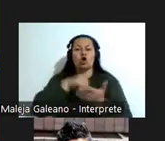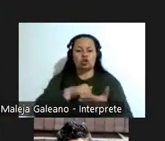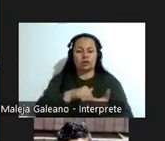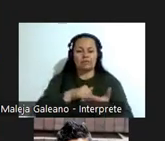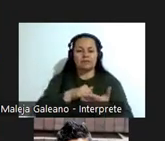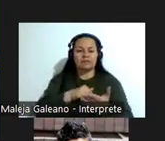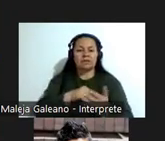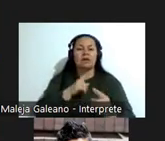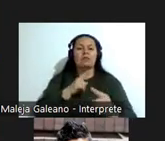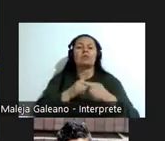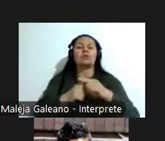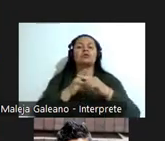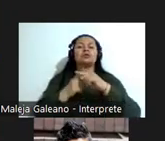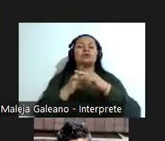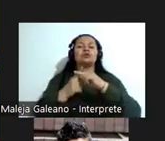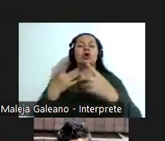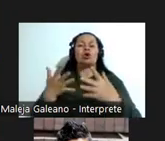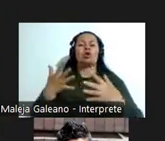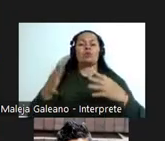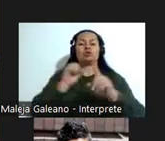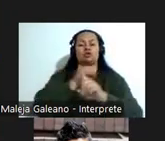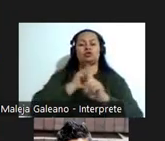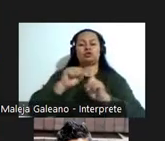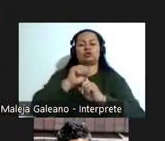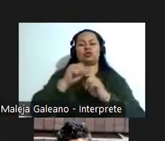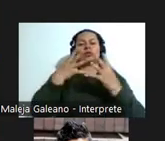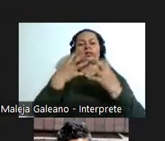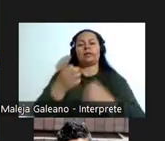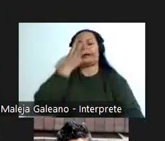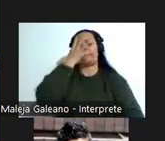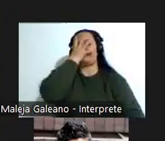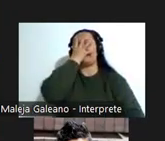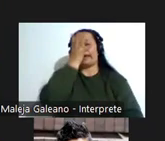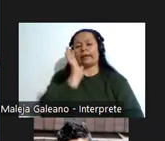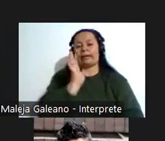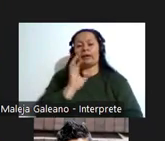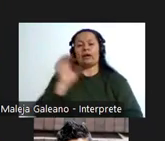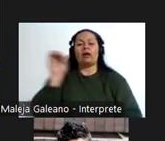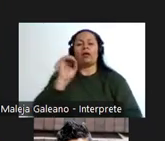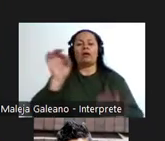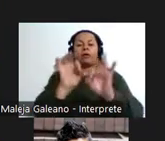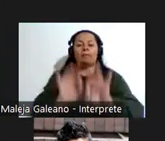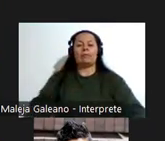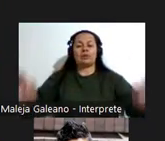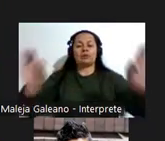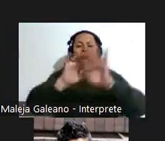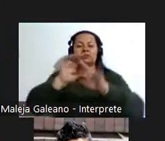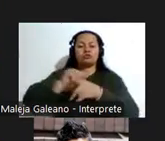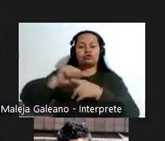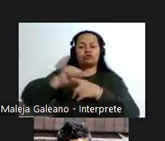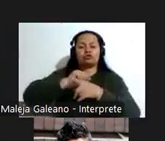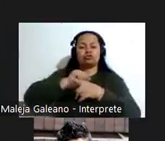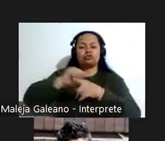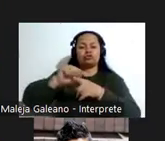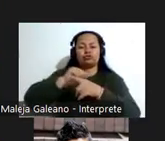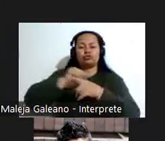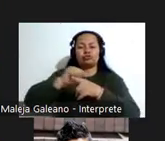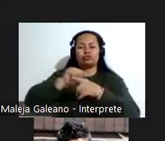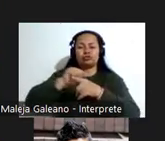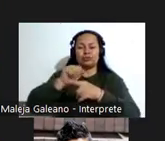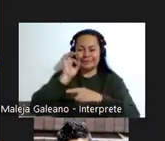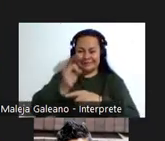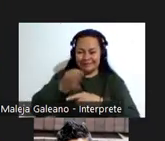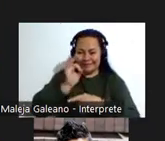de aquello que la sociedad ha considerado como vergonzoso. Y la importancia de que en la práctica cotidiana se puedan afirmar